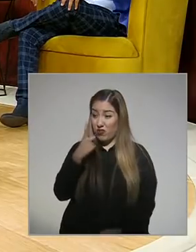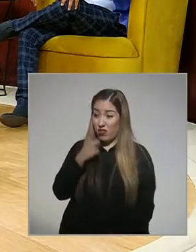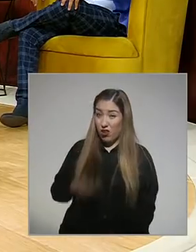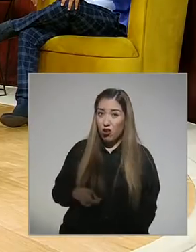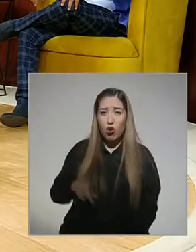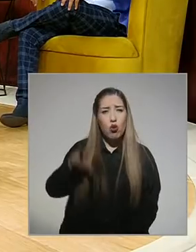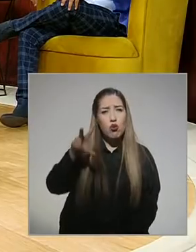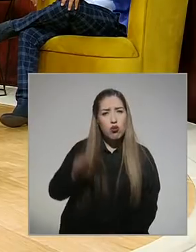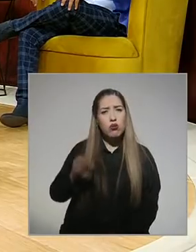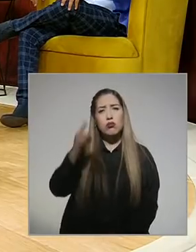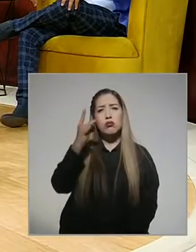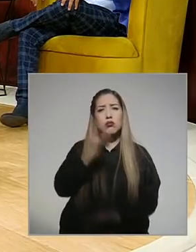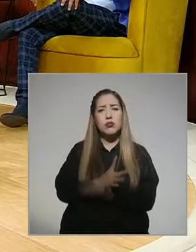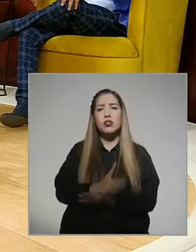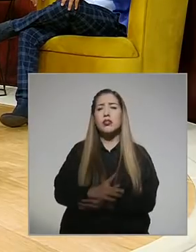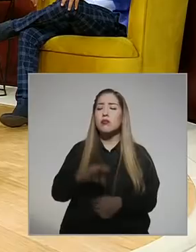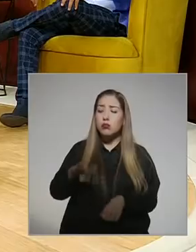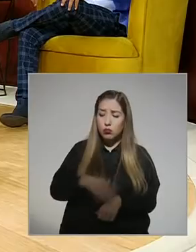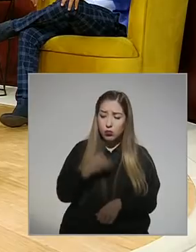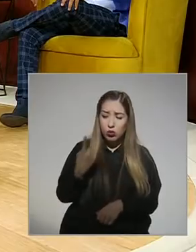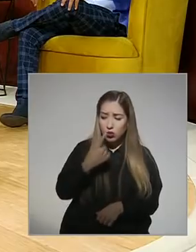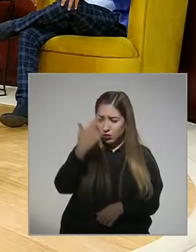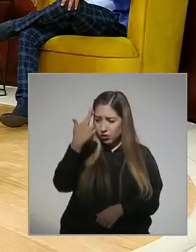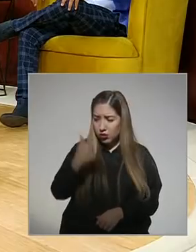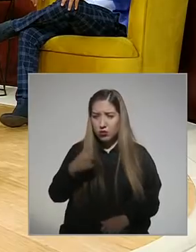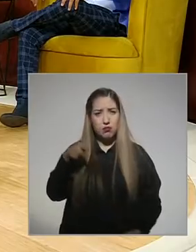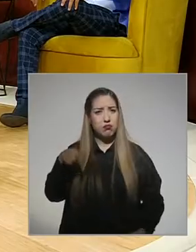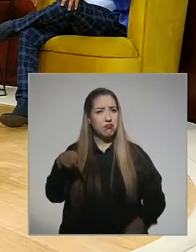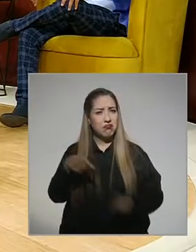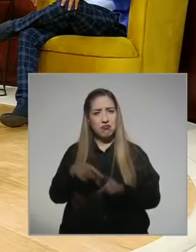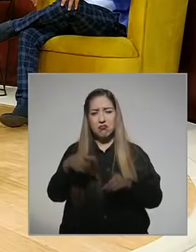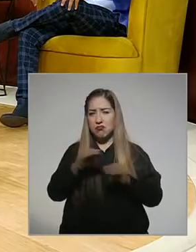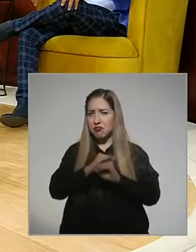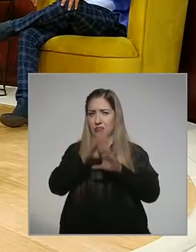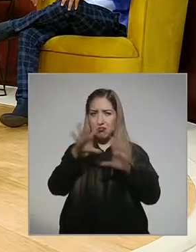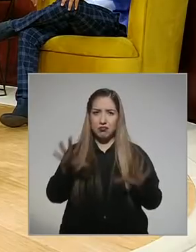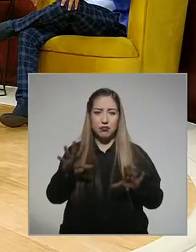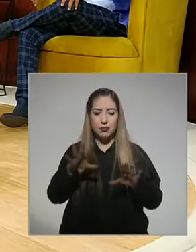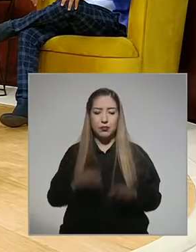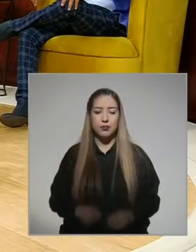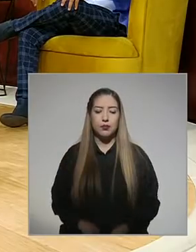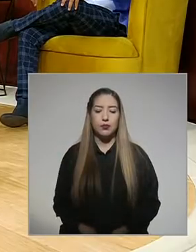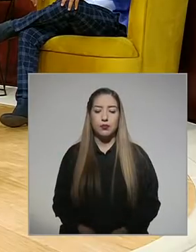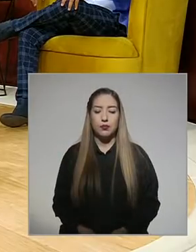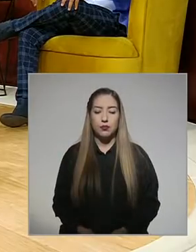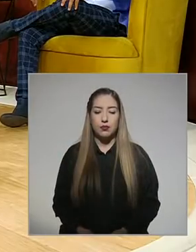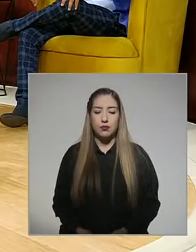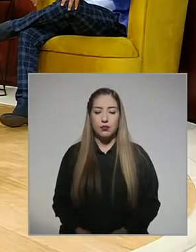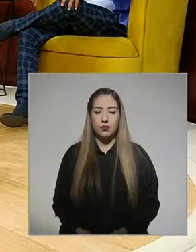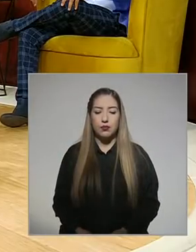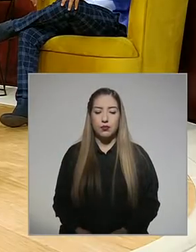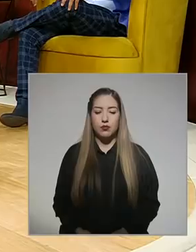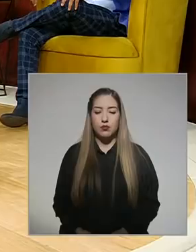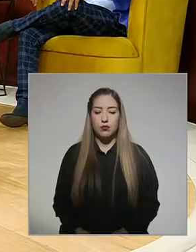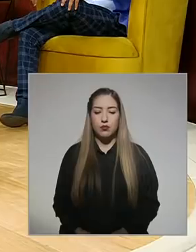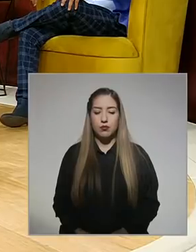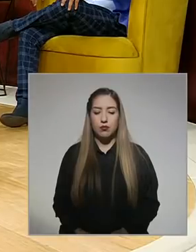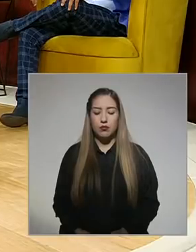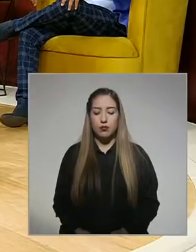Dile un para qué y un por qué contundente y claro. Todos los argumentos que use el niño,